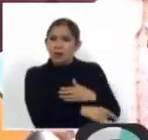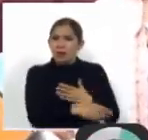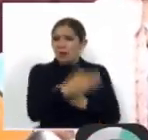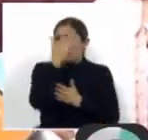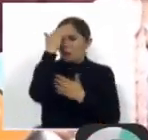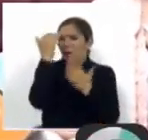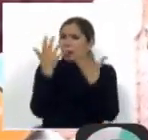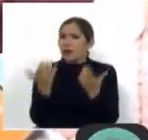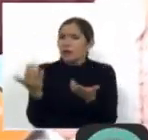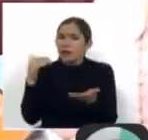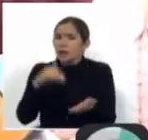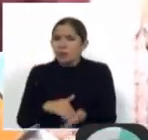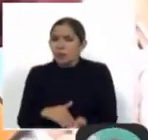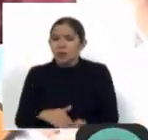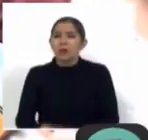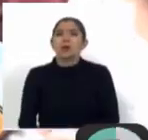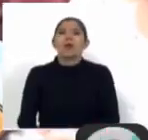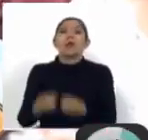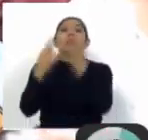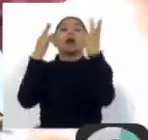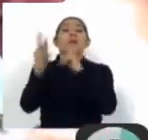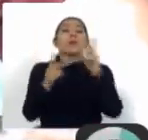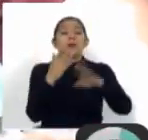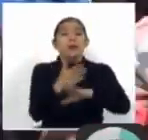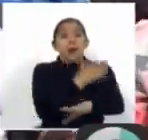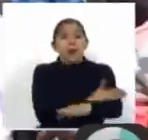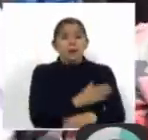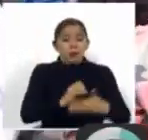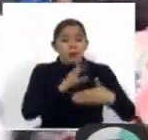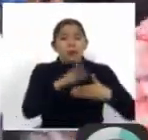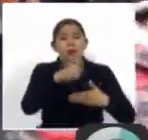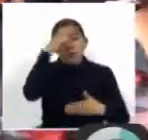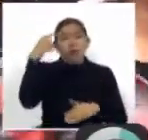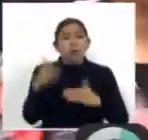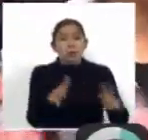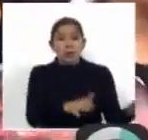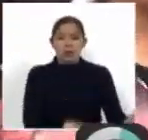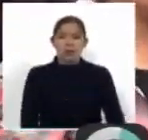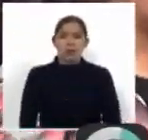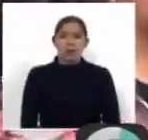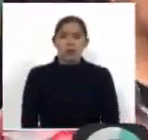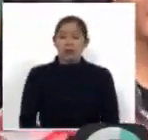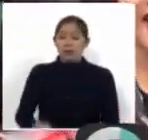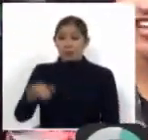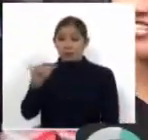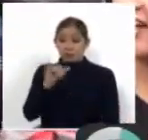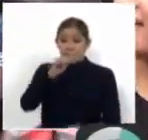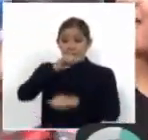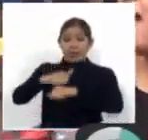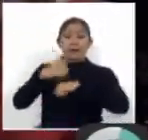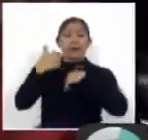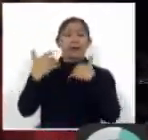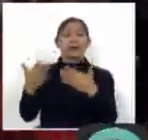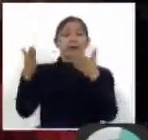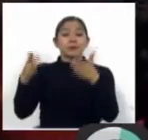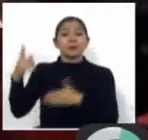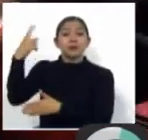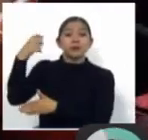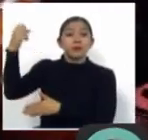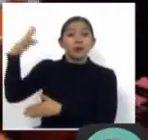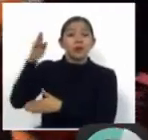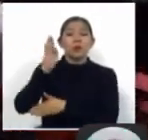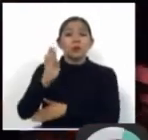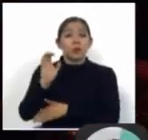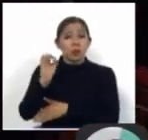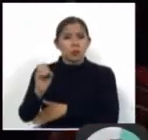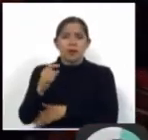quiere volver? ¿Por cuántas gentes han muerto de los tones negros? Además, el asambleísta de Sol.bo, Edwin Herrera, anunció una